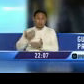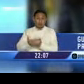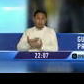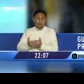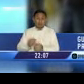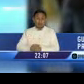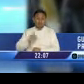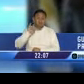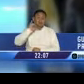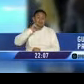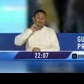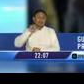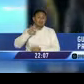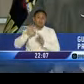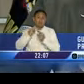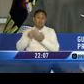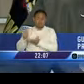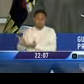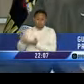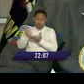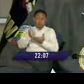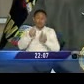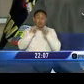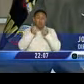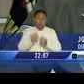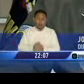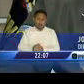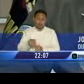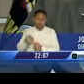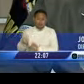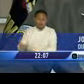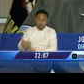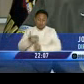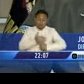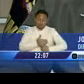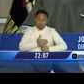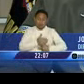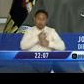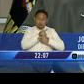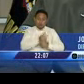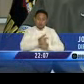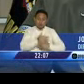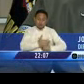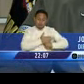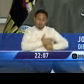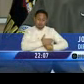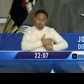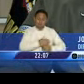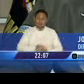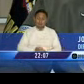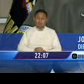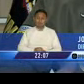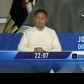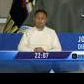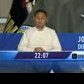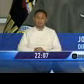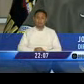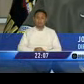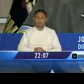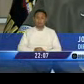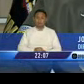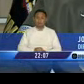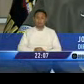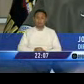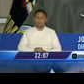que la niña fue entregada a un familiar. Su abuelo se ha hecho cargo de la menor y estará siendo